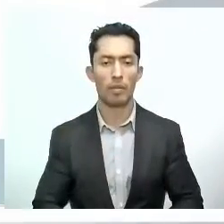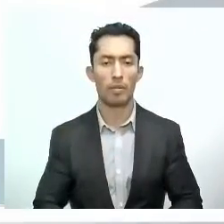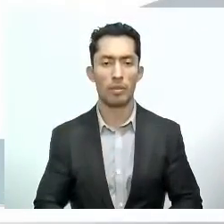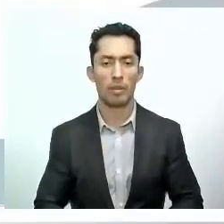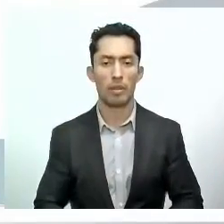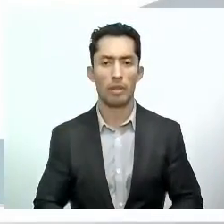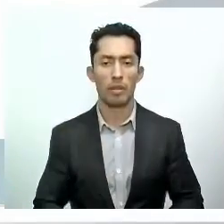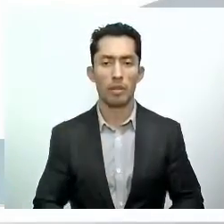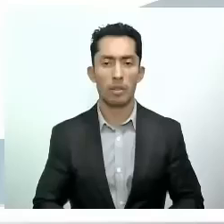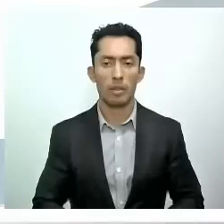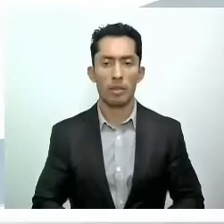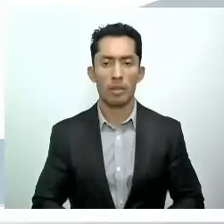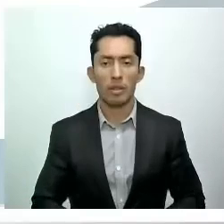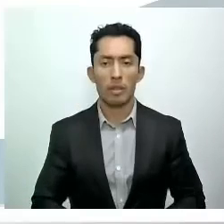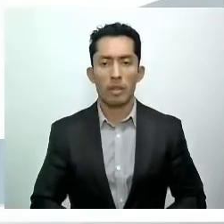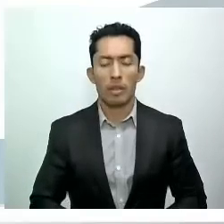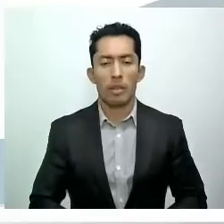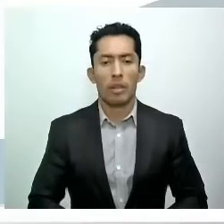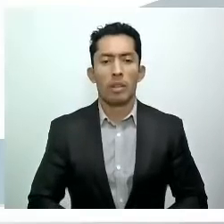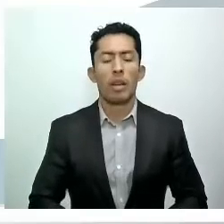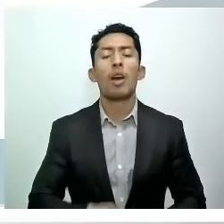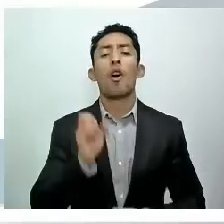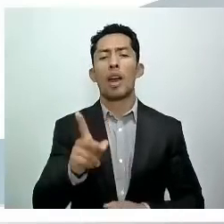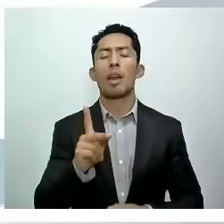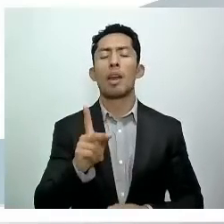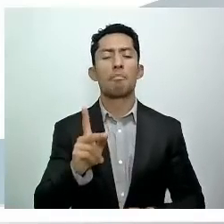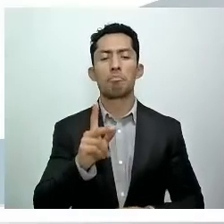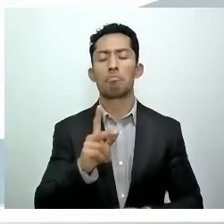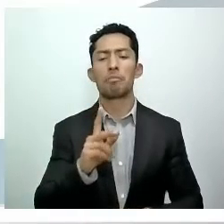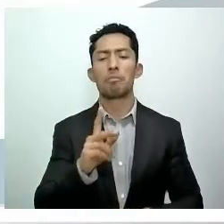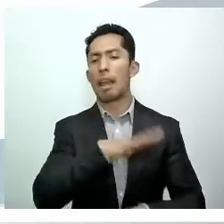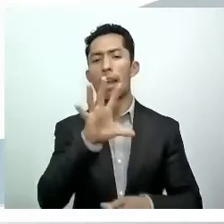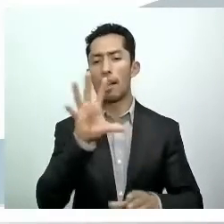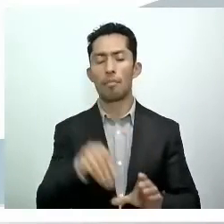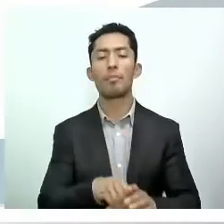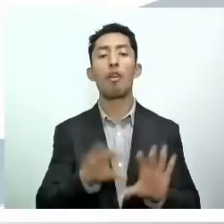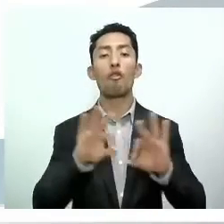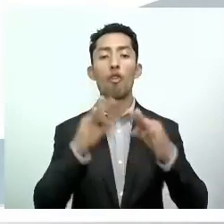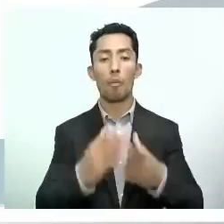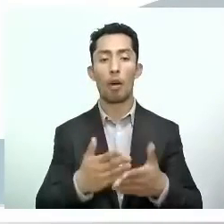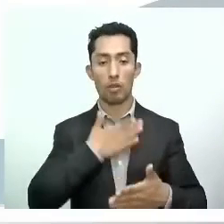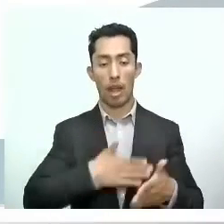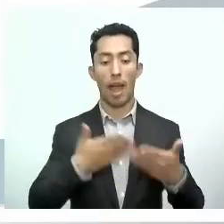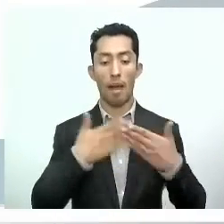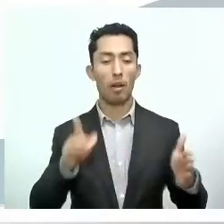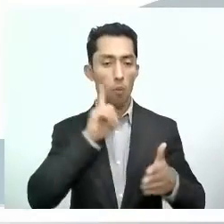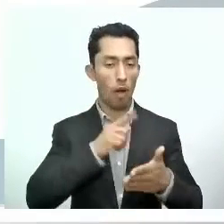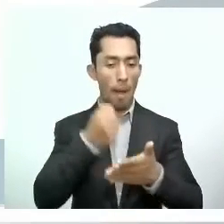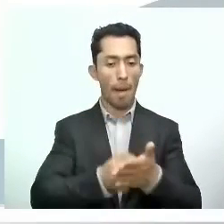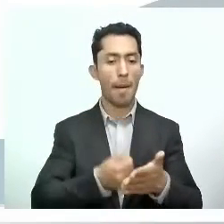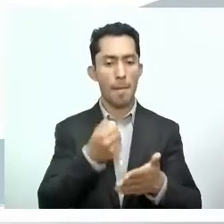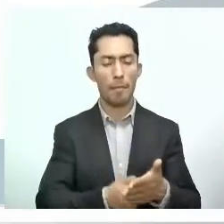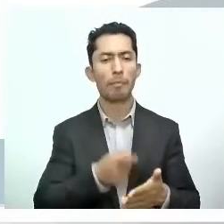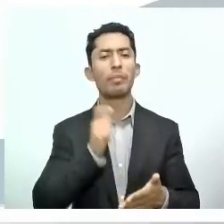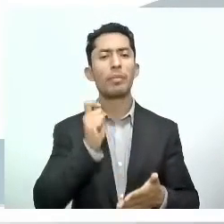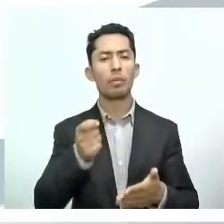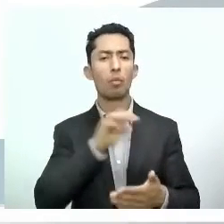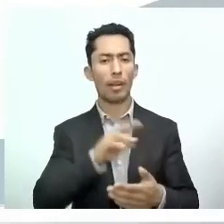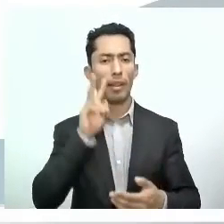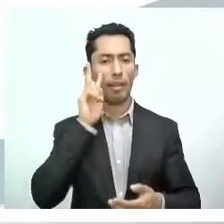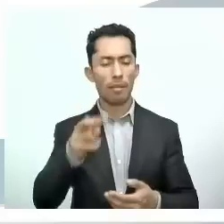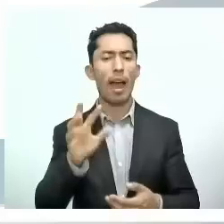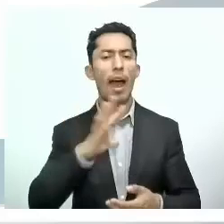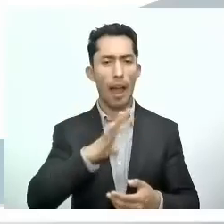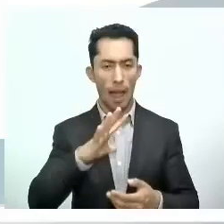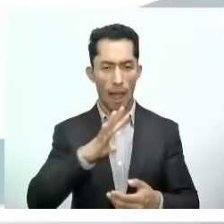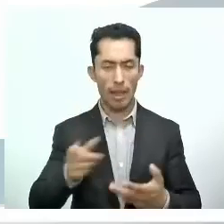Ok. De manera general, este modelo de justicia abierta feminista, ahí vamos a poder encontrar una base